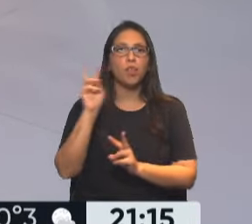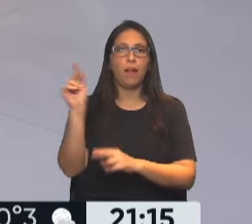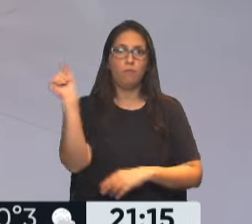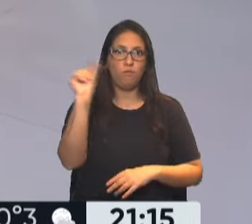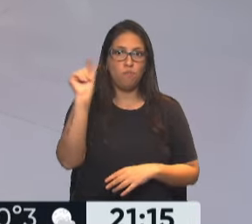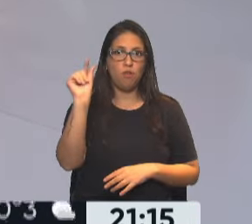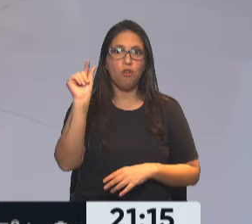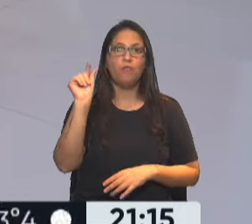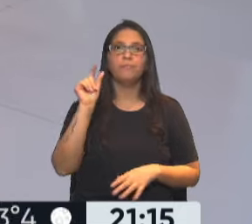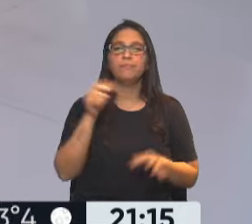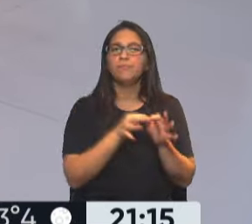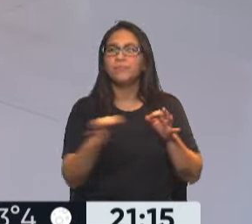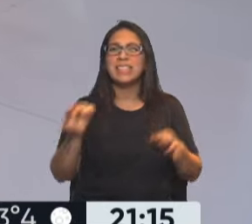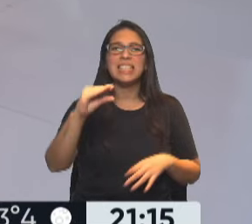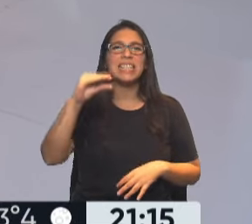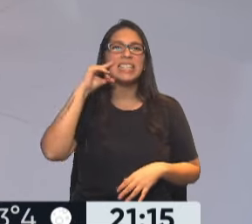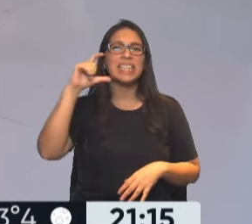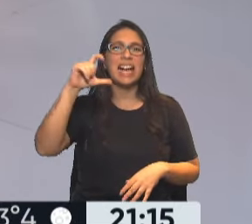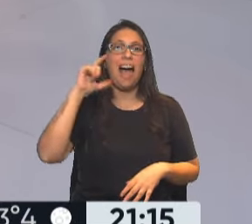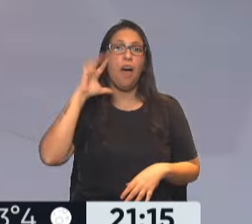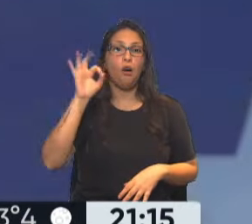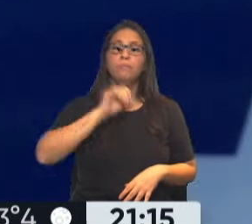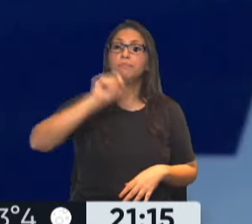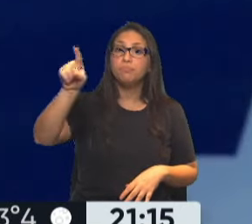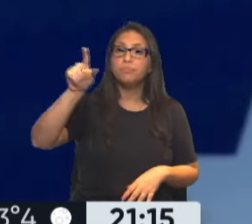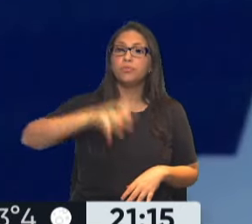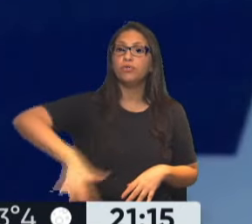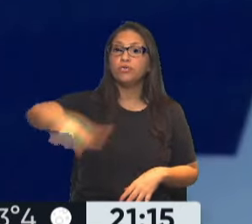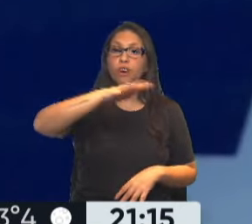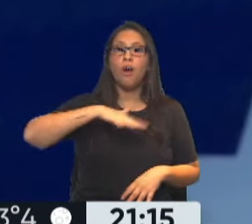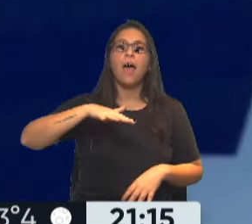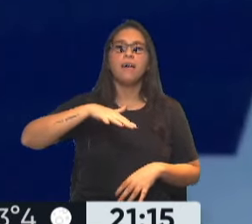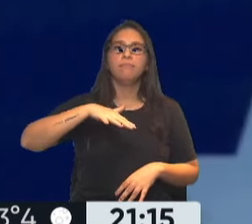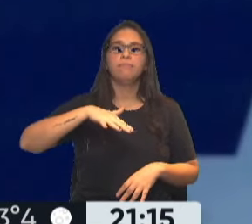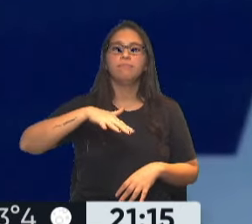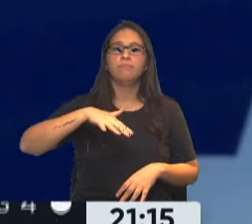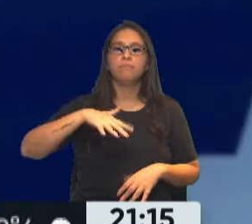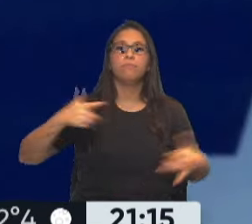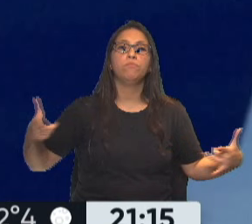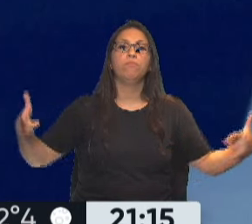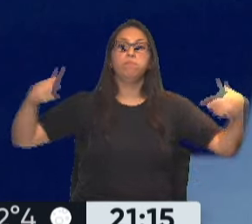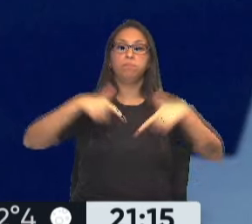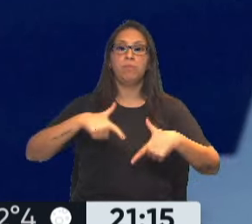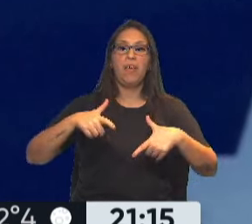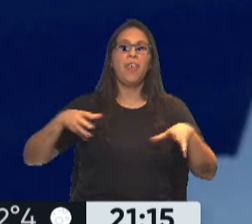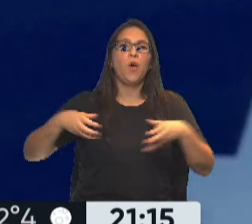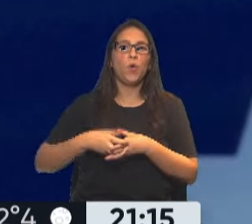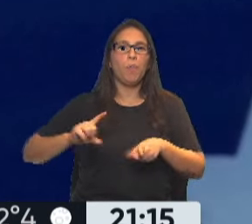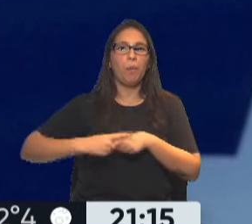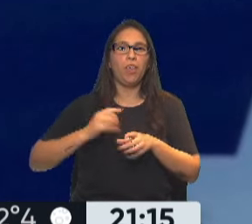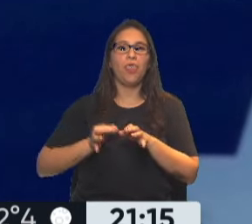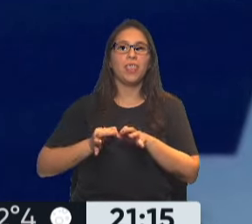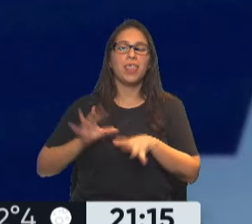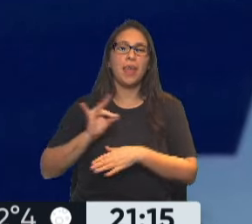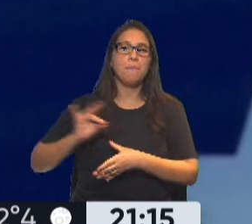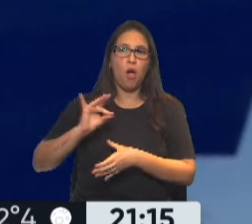minutos a Chicago, porque en este momento se está llevando adelante la convención demócrata y lo estamos viendo en vivo. Es